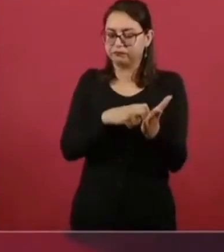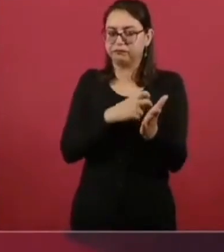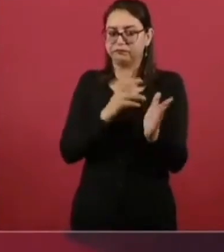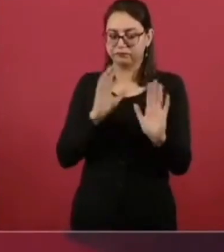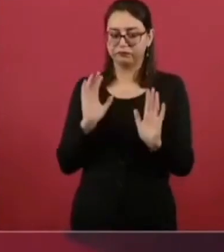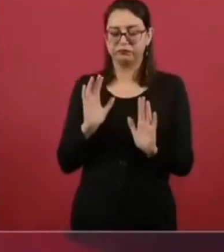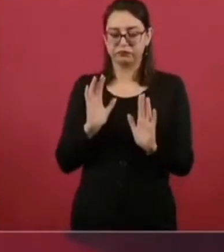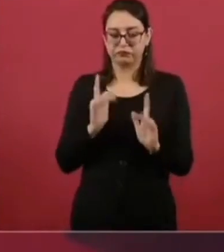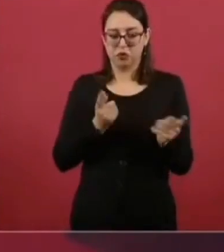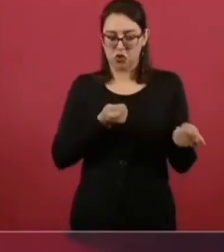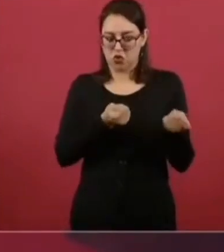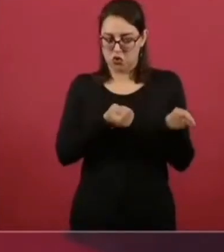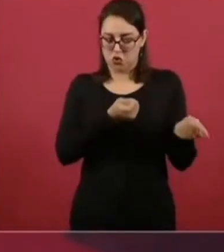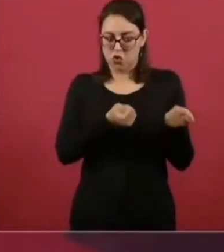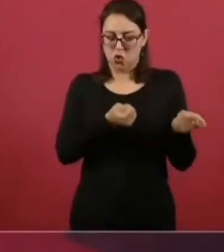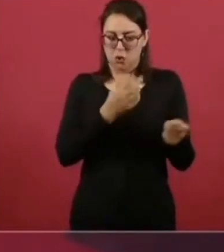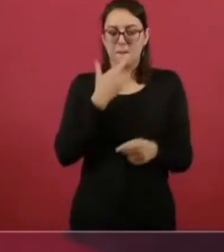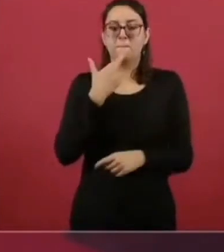Además es porque